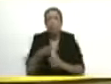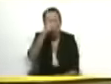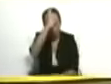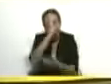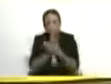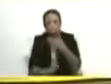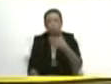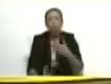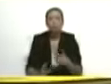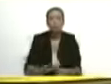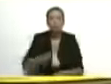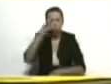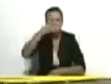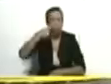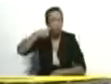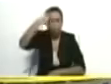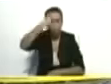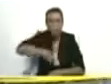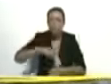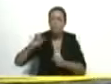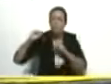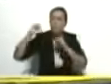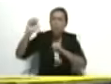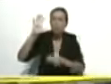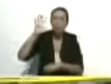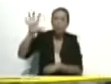honesta, sincera, patriota.